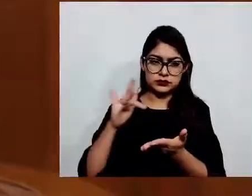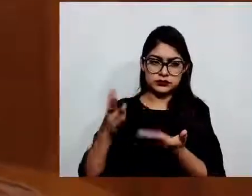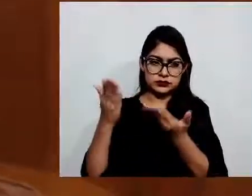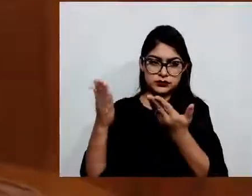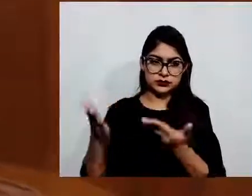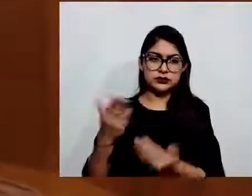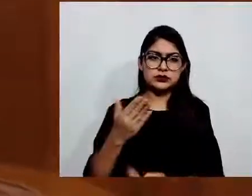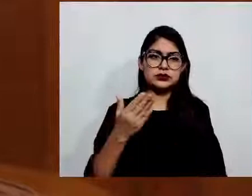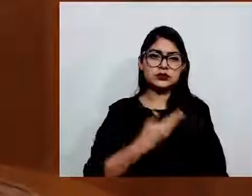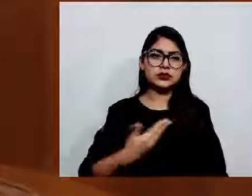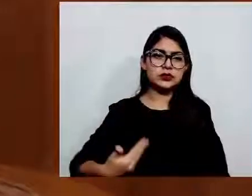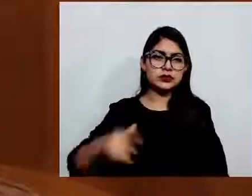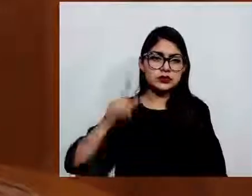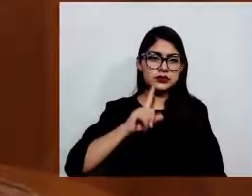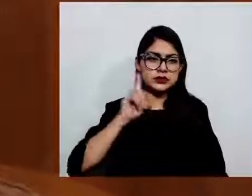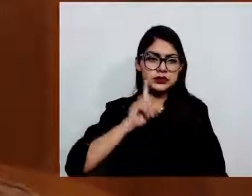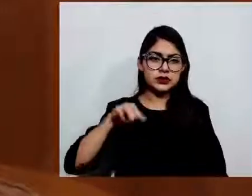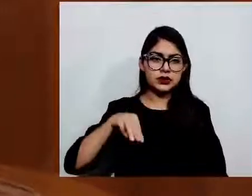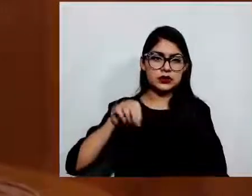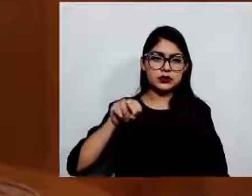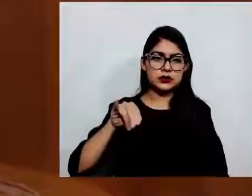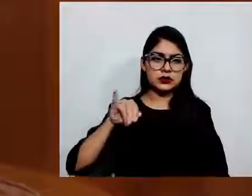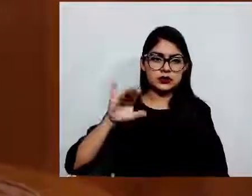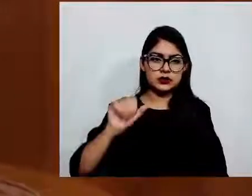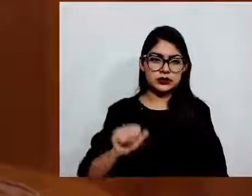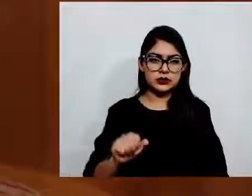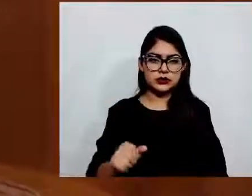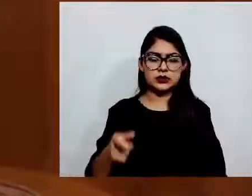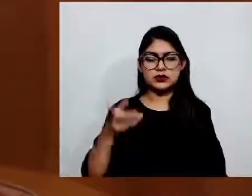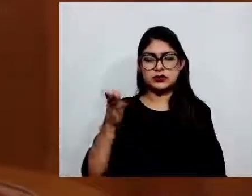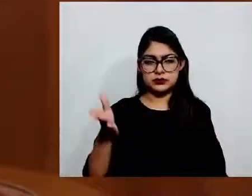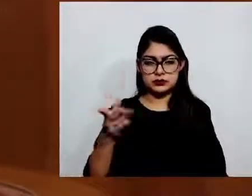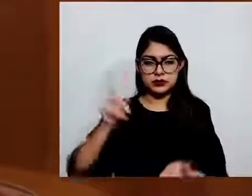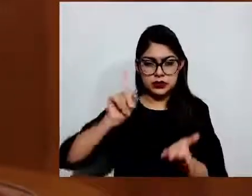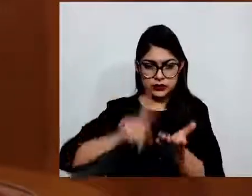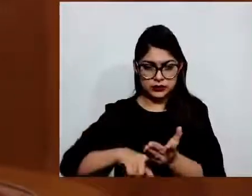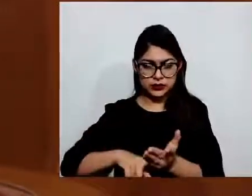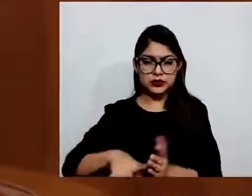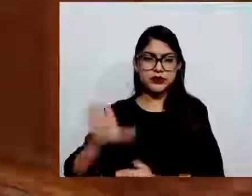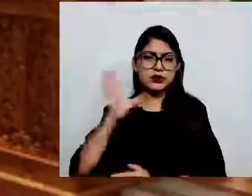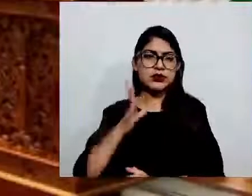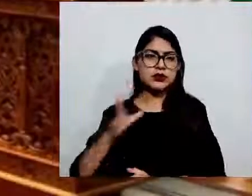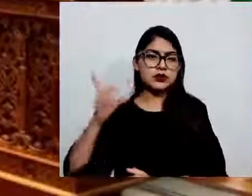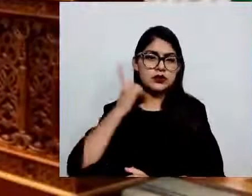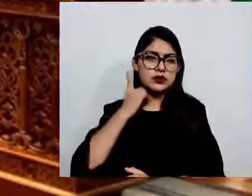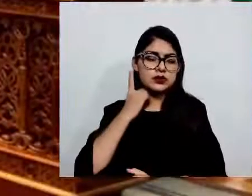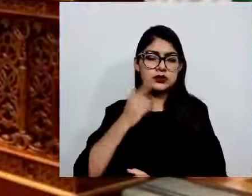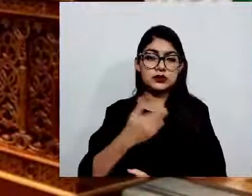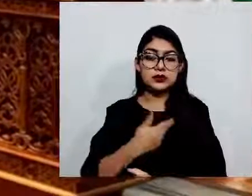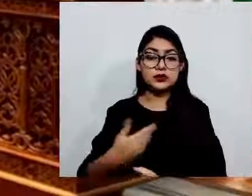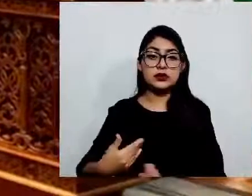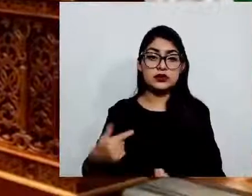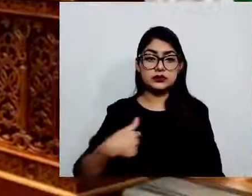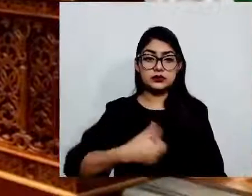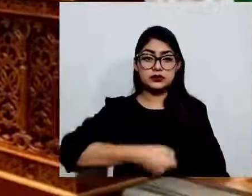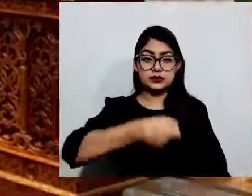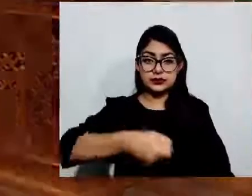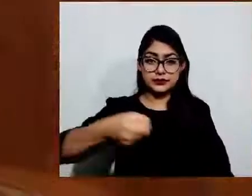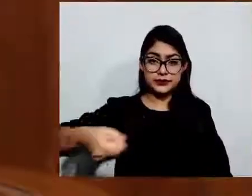presidenta de esta honorable legislatura. Saludo a los integrantes de la mesa directiva. Muy buenas